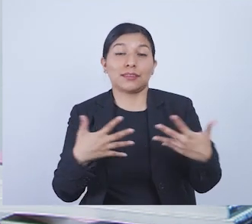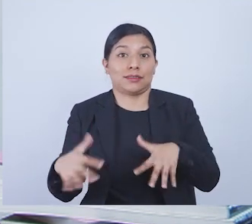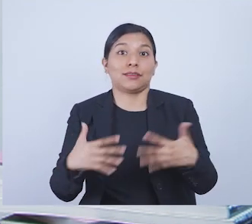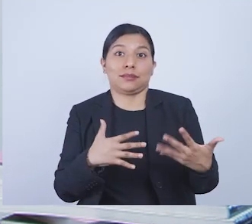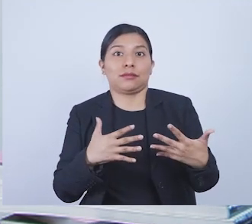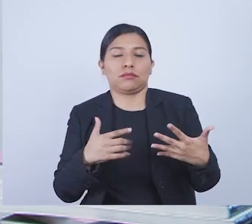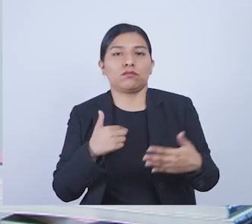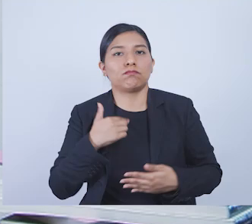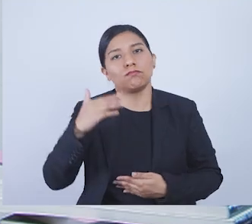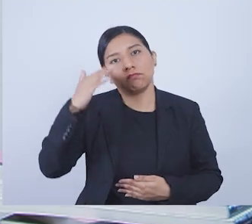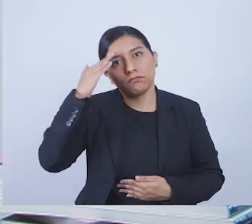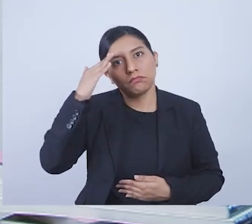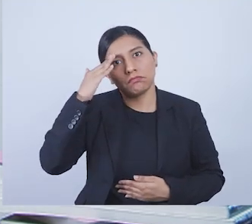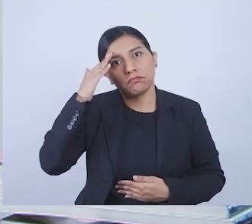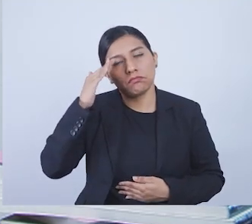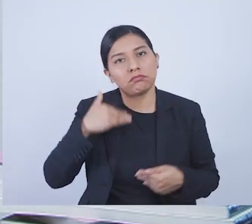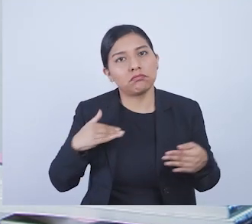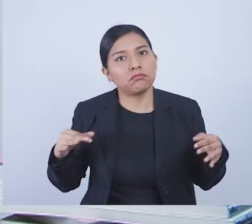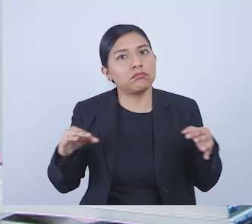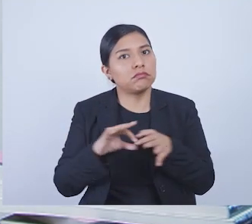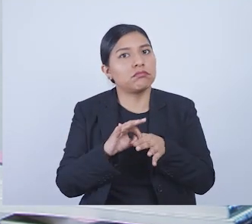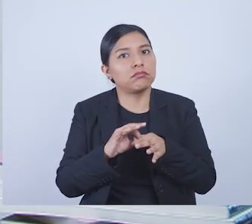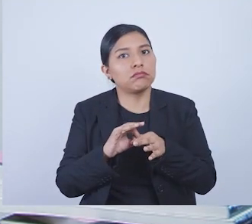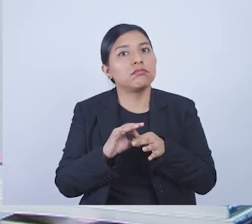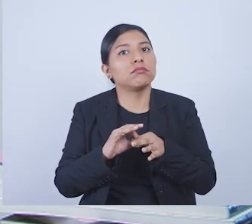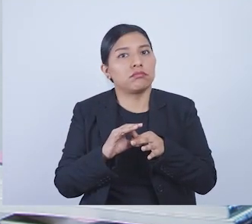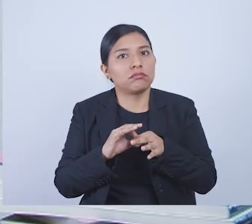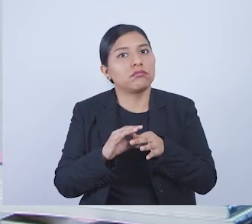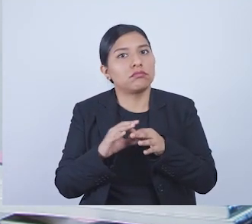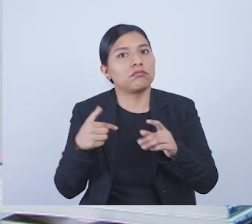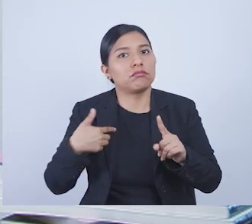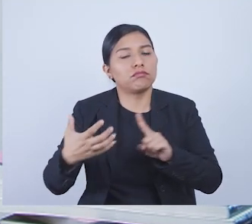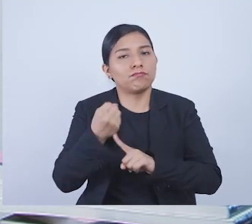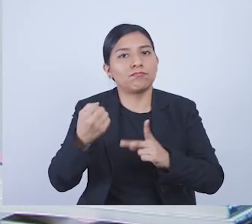tengan pertinencia y una relación directa con un indicador de